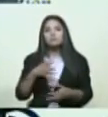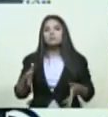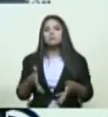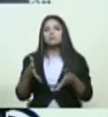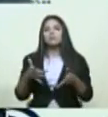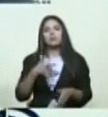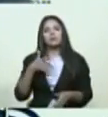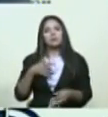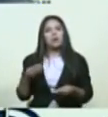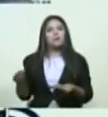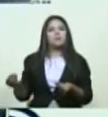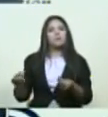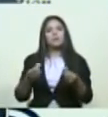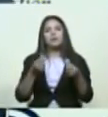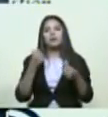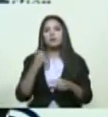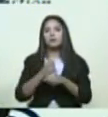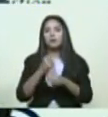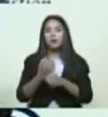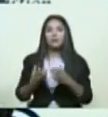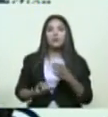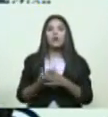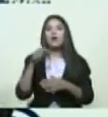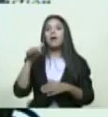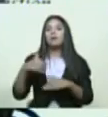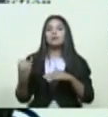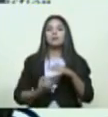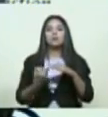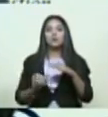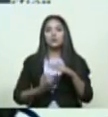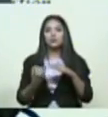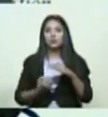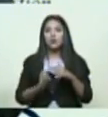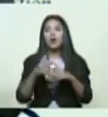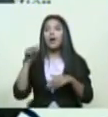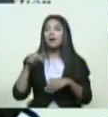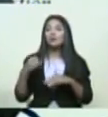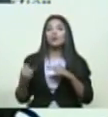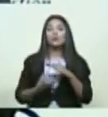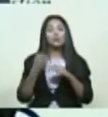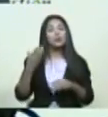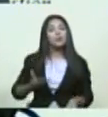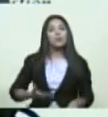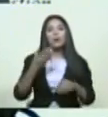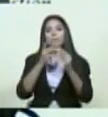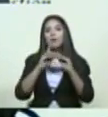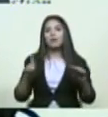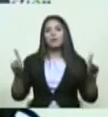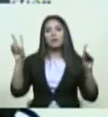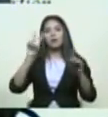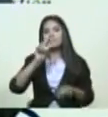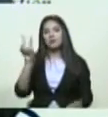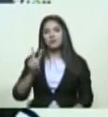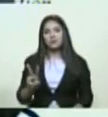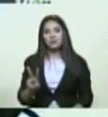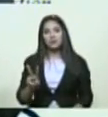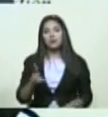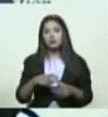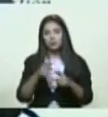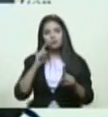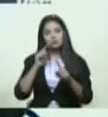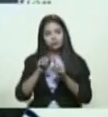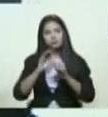mística en función de convertir esta institución en una institución clave para la democracia venezolana. Y hacia allá